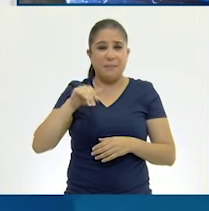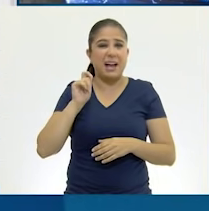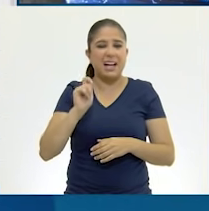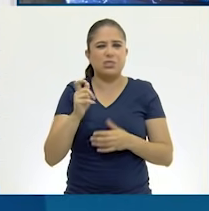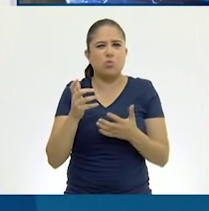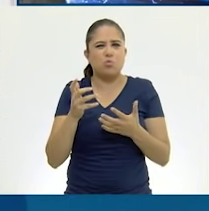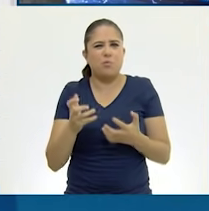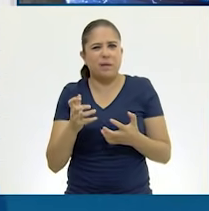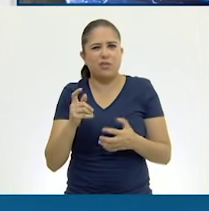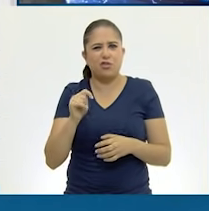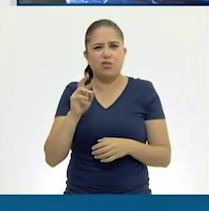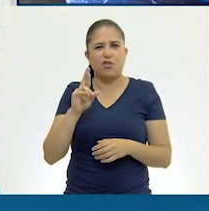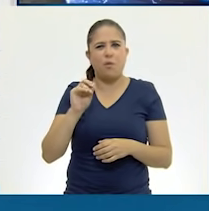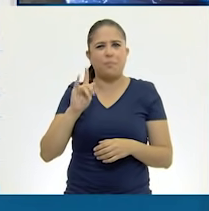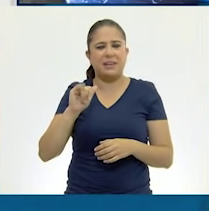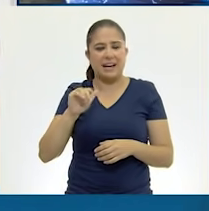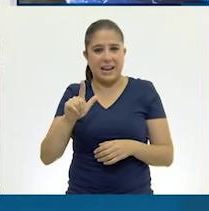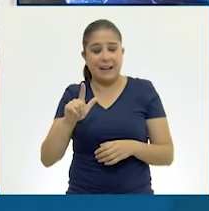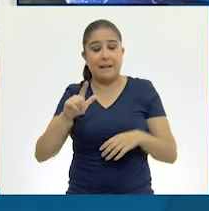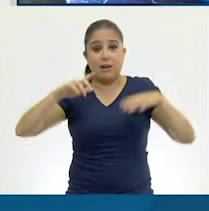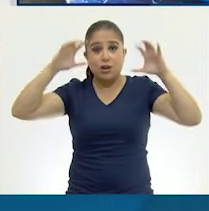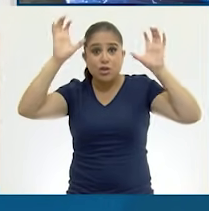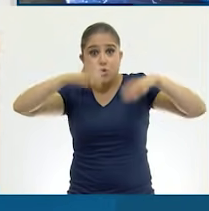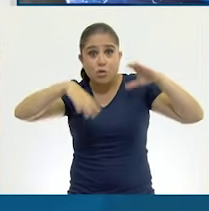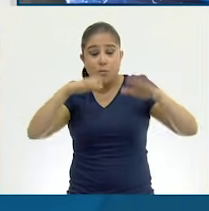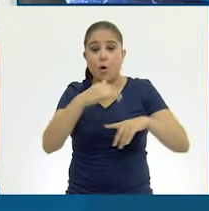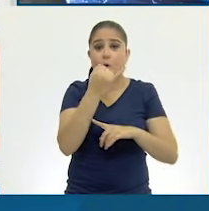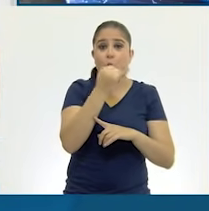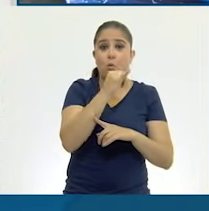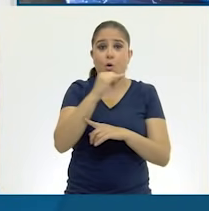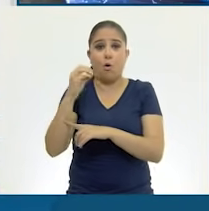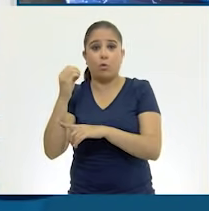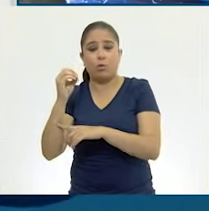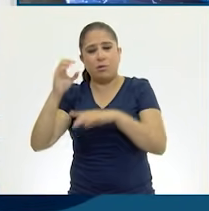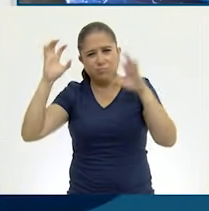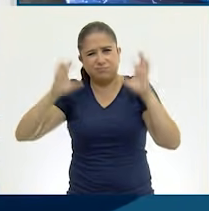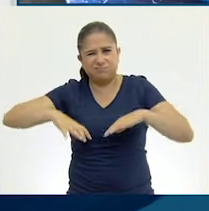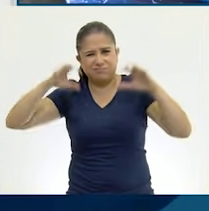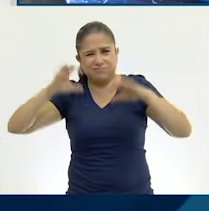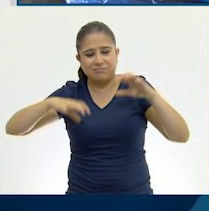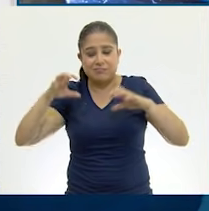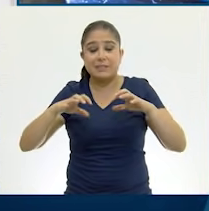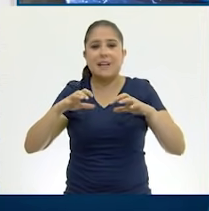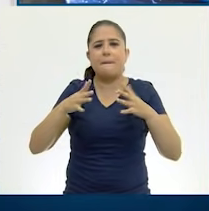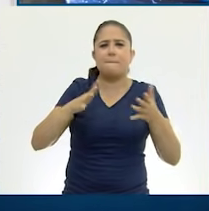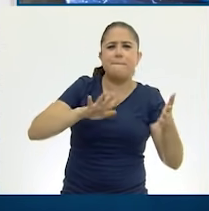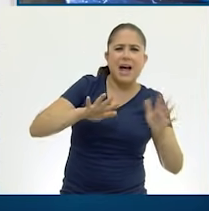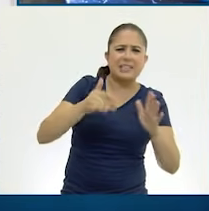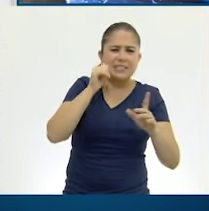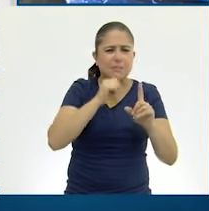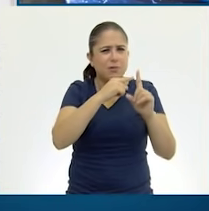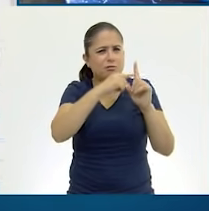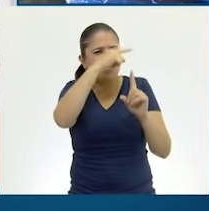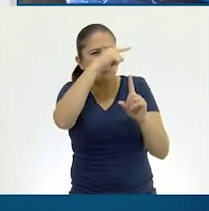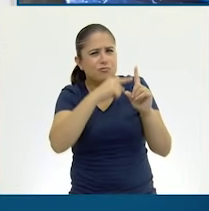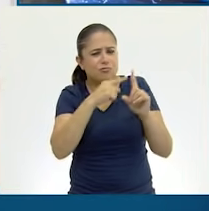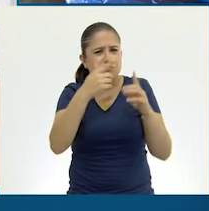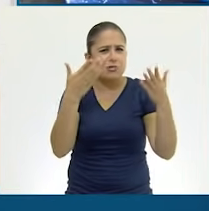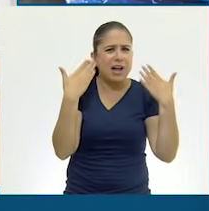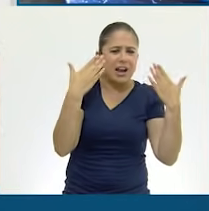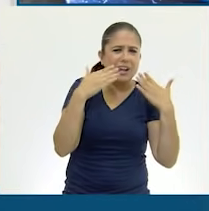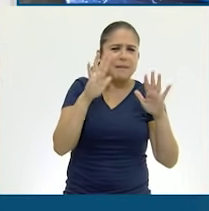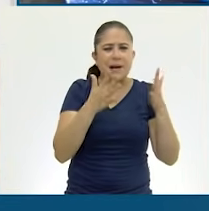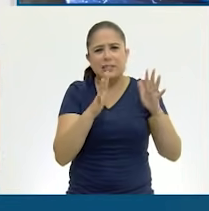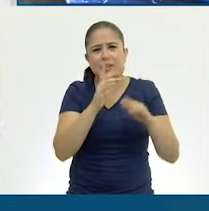húmedo. La temporada de lluvia va de junio a octubre. Las temperaturas promedio anuales oscilan